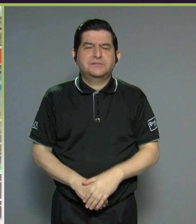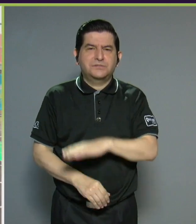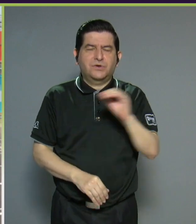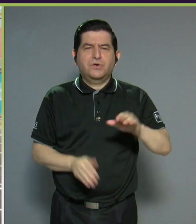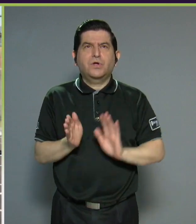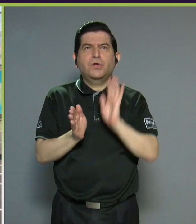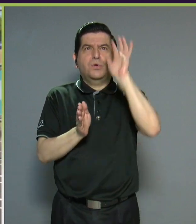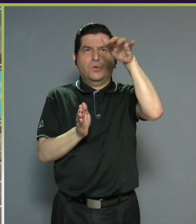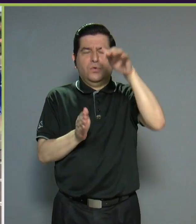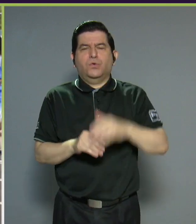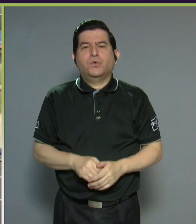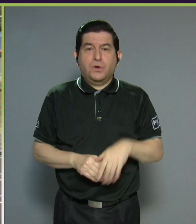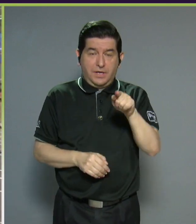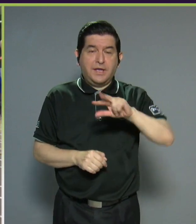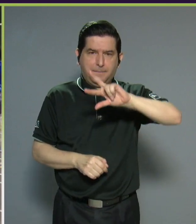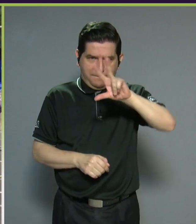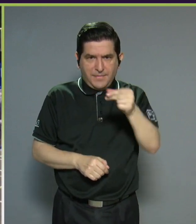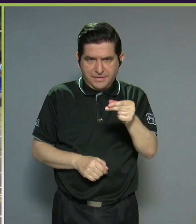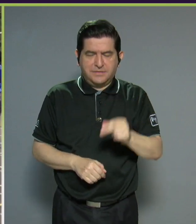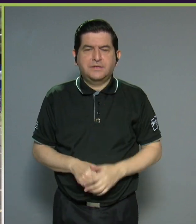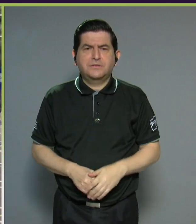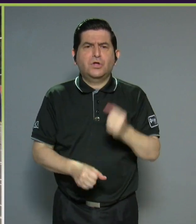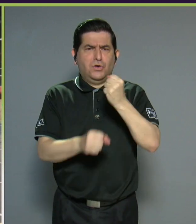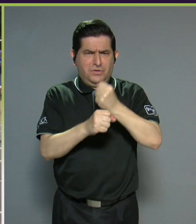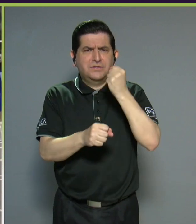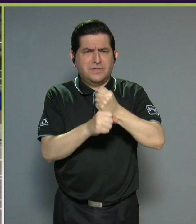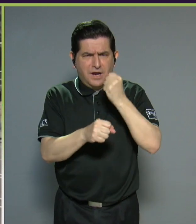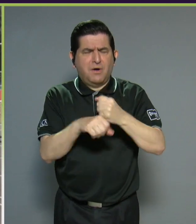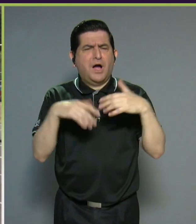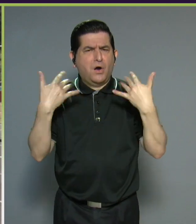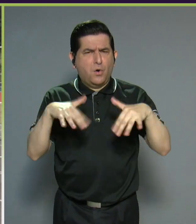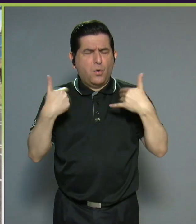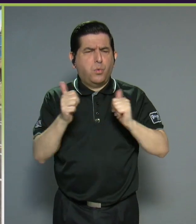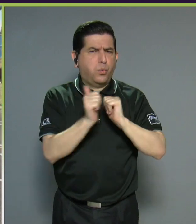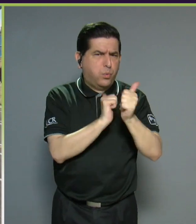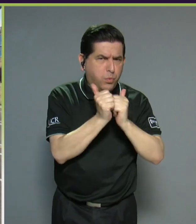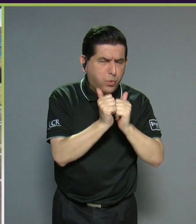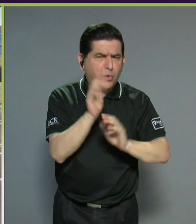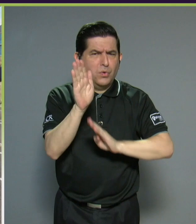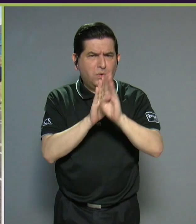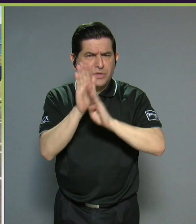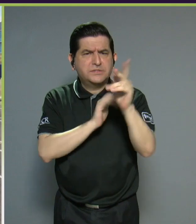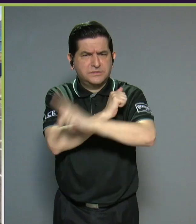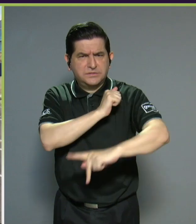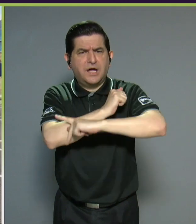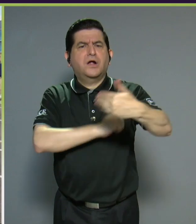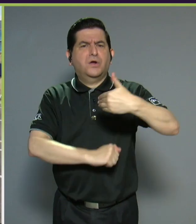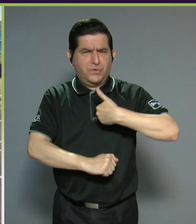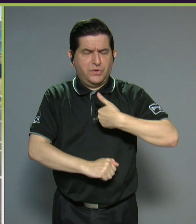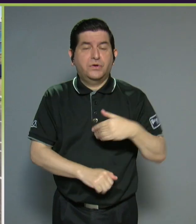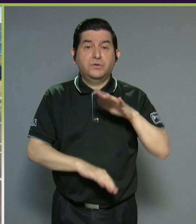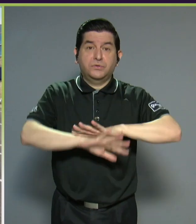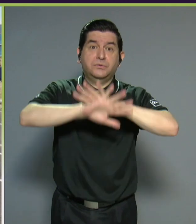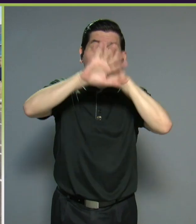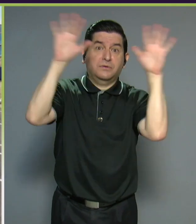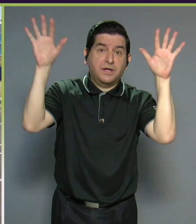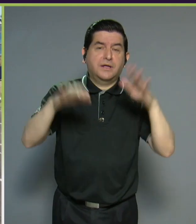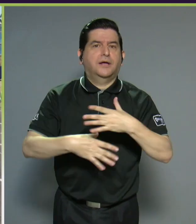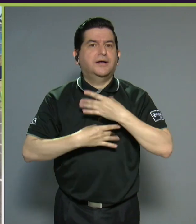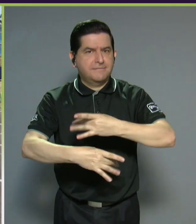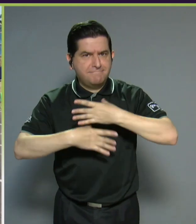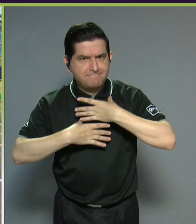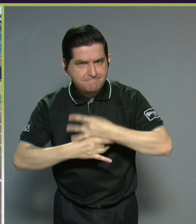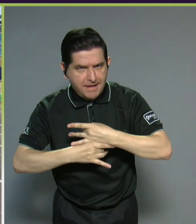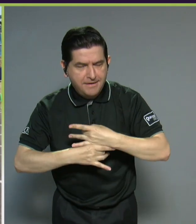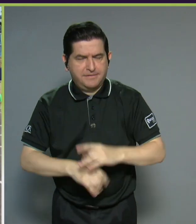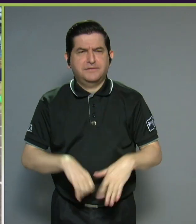históricamente pues han desarrollado mucho trabajo, han venido con mucho desarrollo en nuestro país y que bueno, claramente nos interesa pues